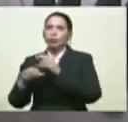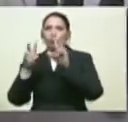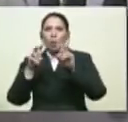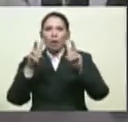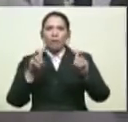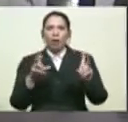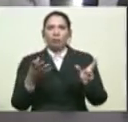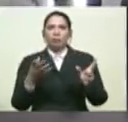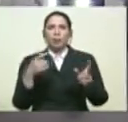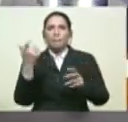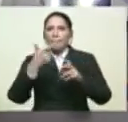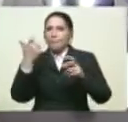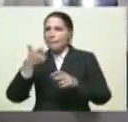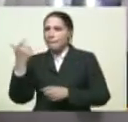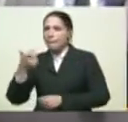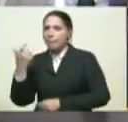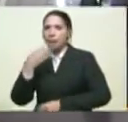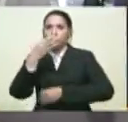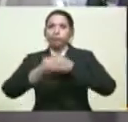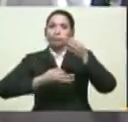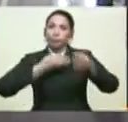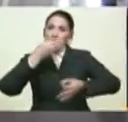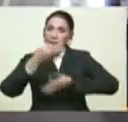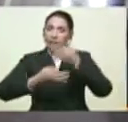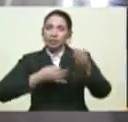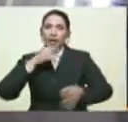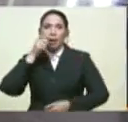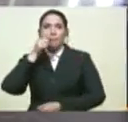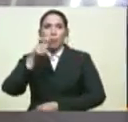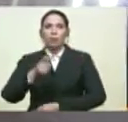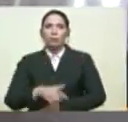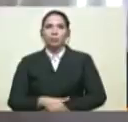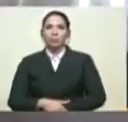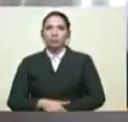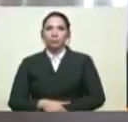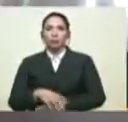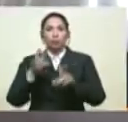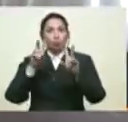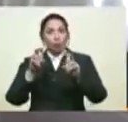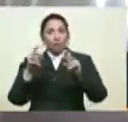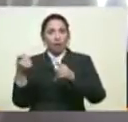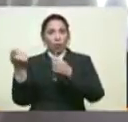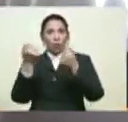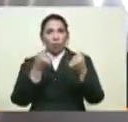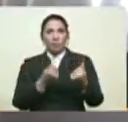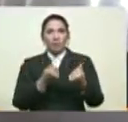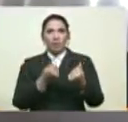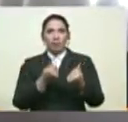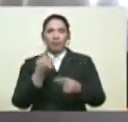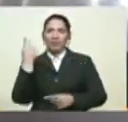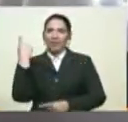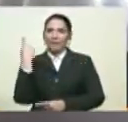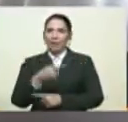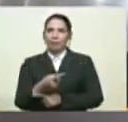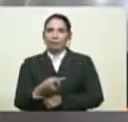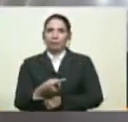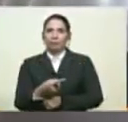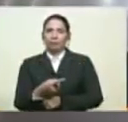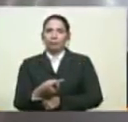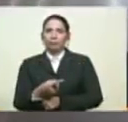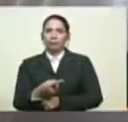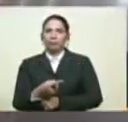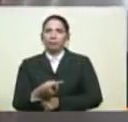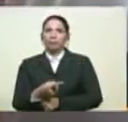Y esas alternativas hay que explicárselas al pueblo. Una nueva economía debe surgir de la